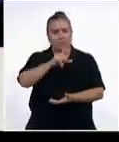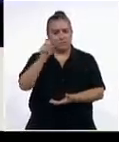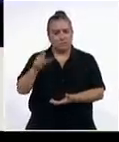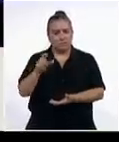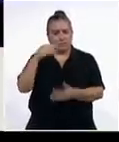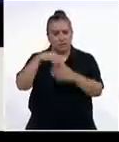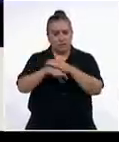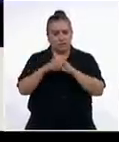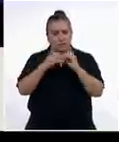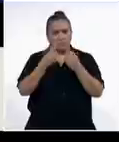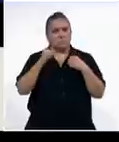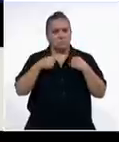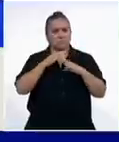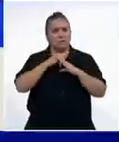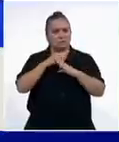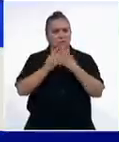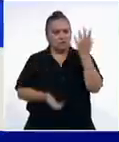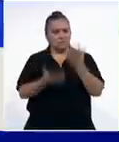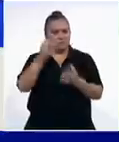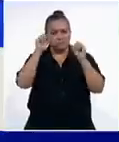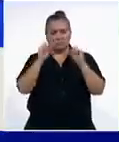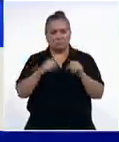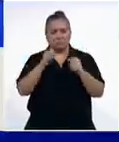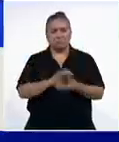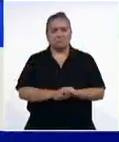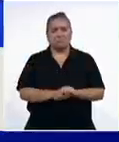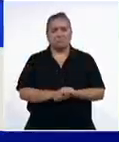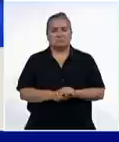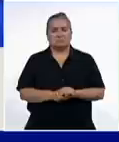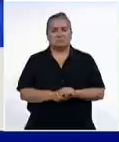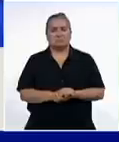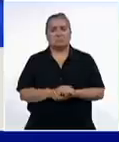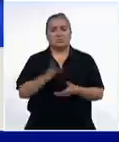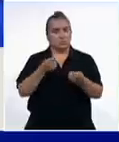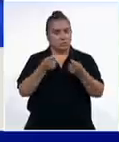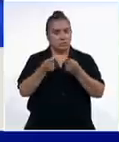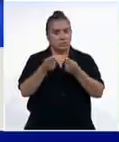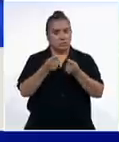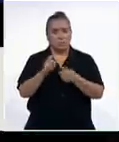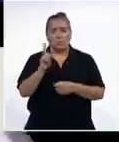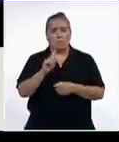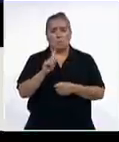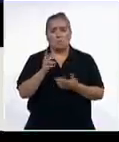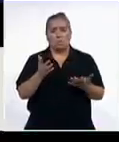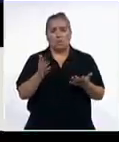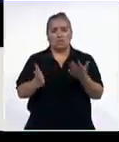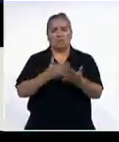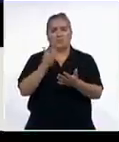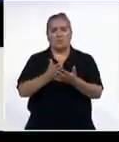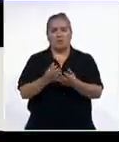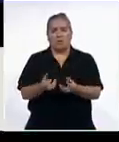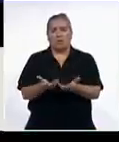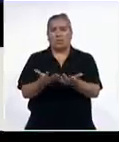habitación. ¿Se pudo evitar todo? Sí, claro. O sea, ¿y si se hubiese controlado, no se hubiese generado toda la cantidad de